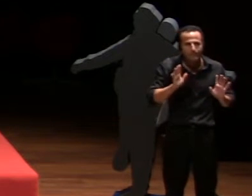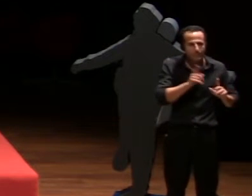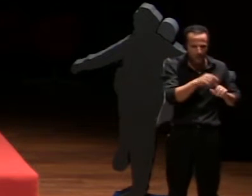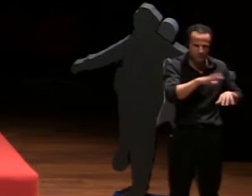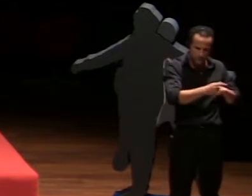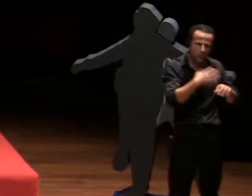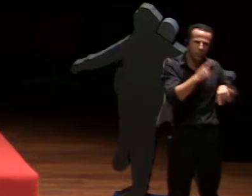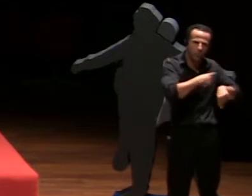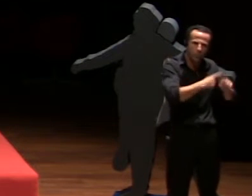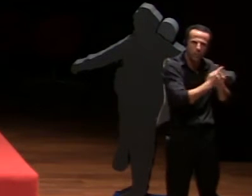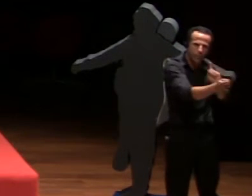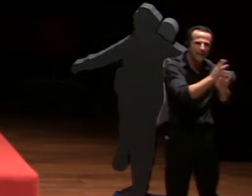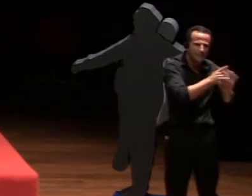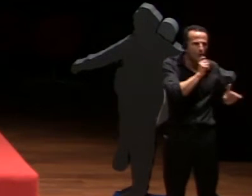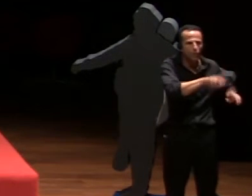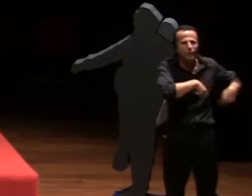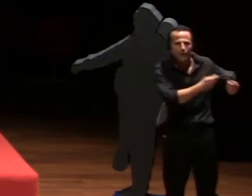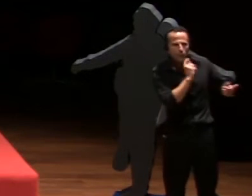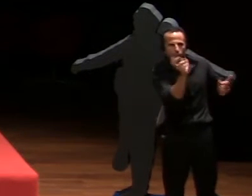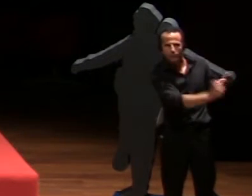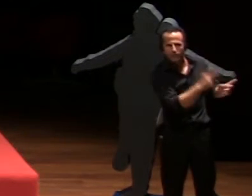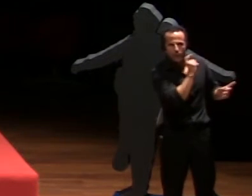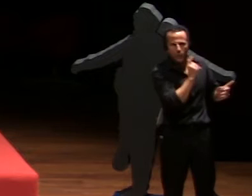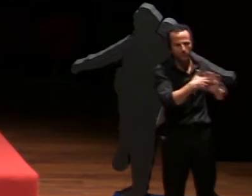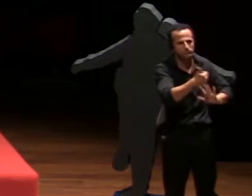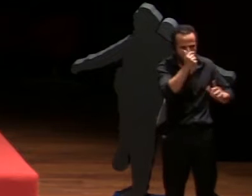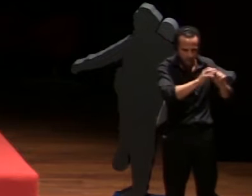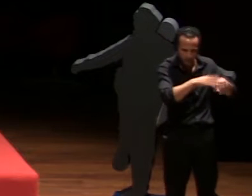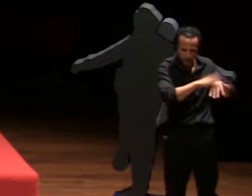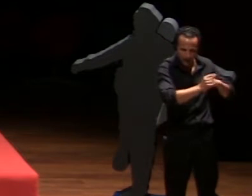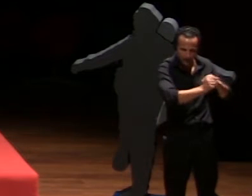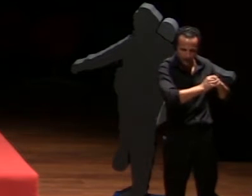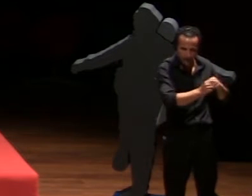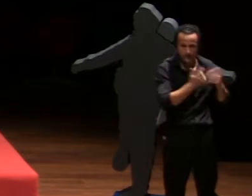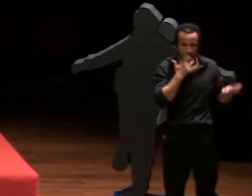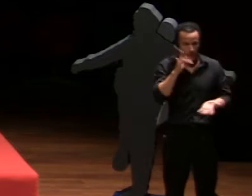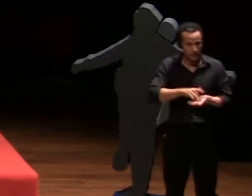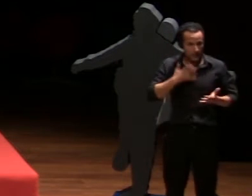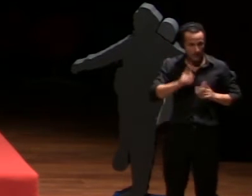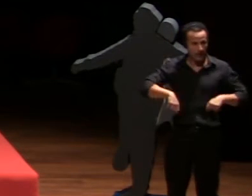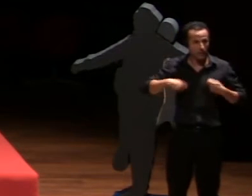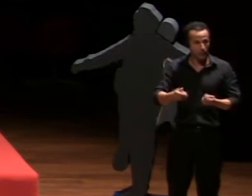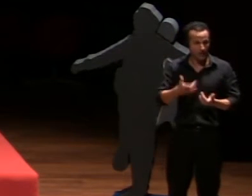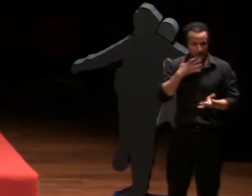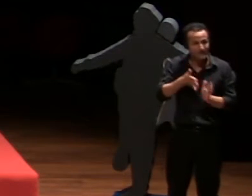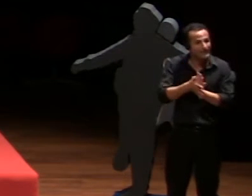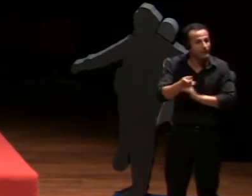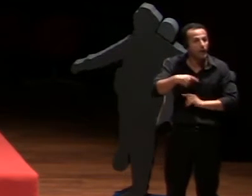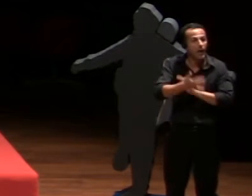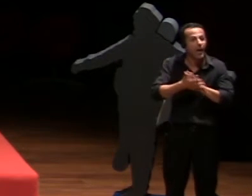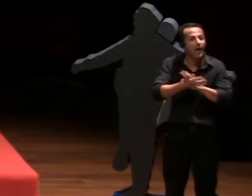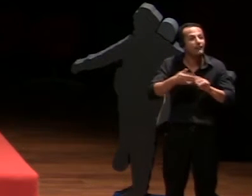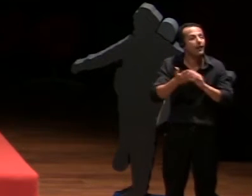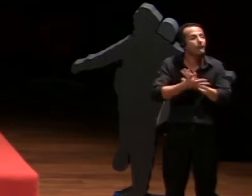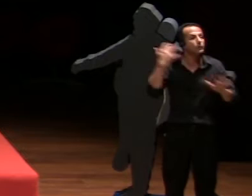solo la magnitud, sino también la naturaleza de lo que se mide. Y en la naturaleza, pues en este caso, hablamos de la velocidad lineal, el